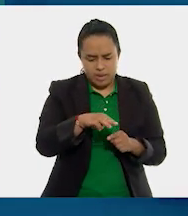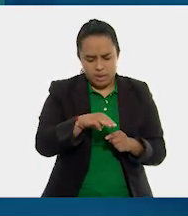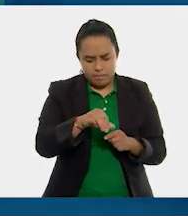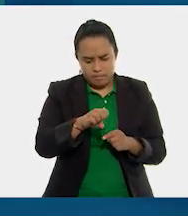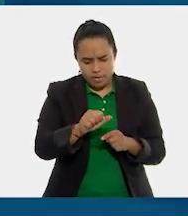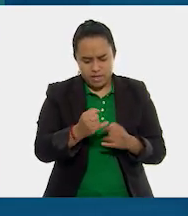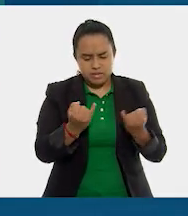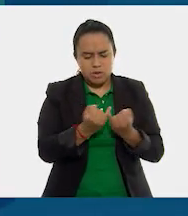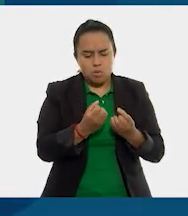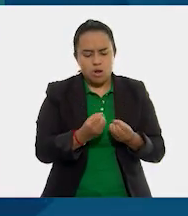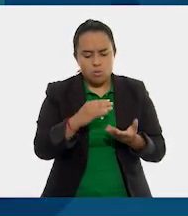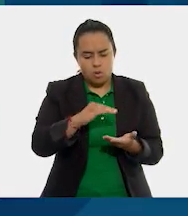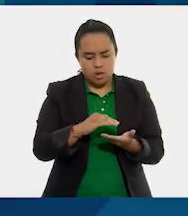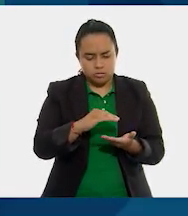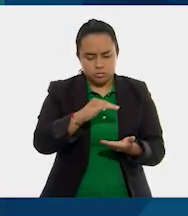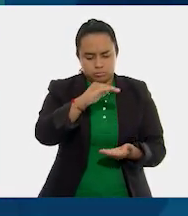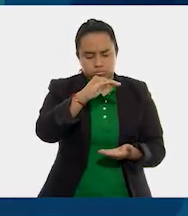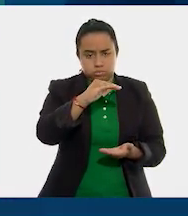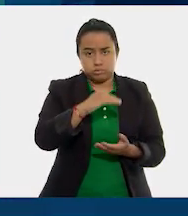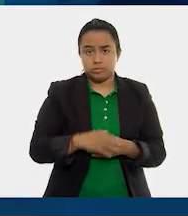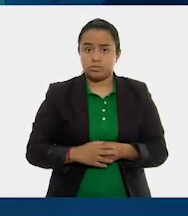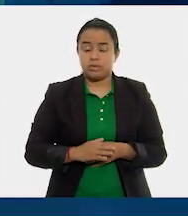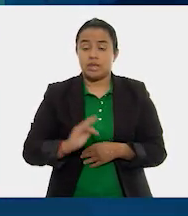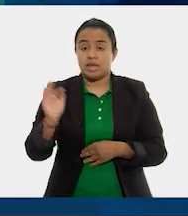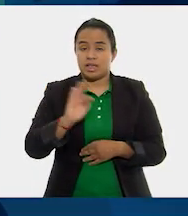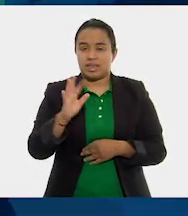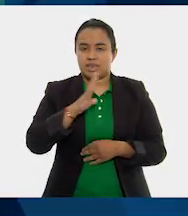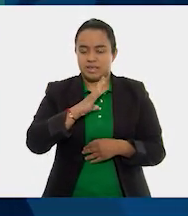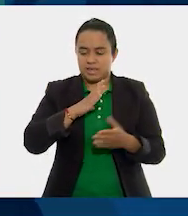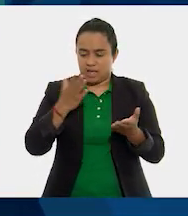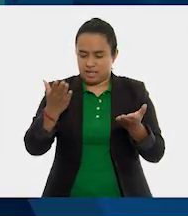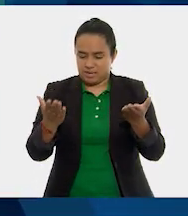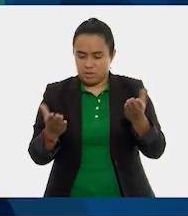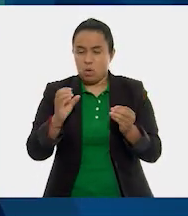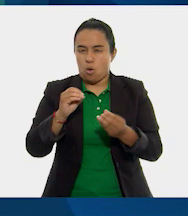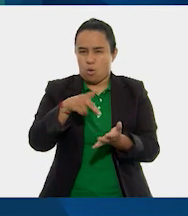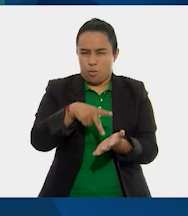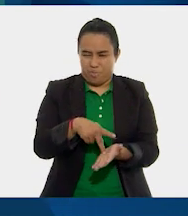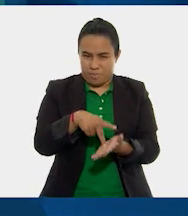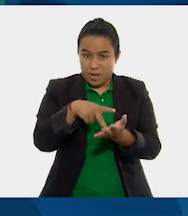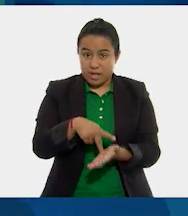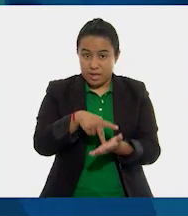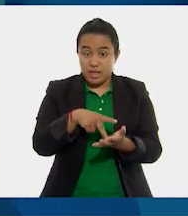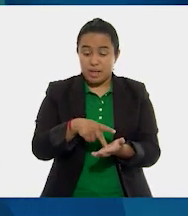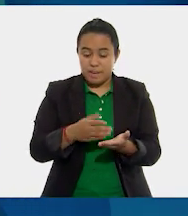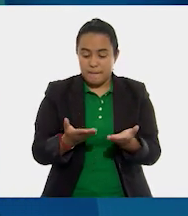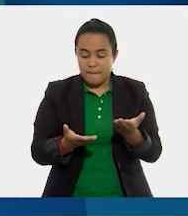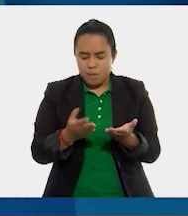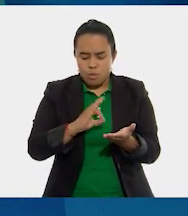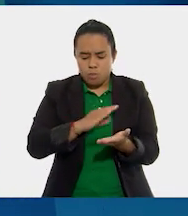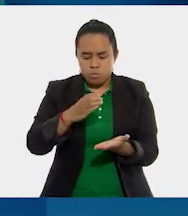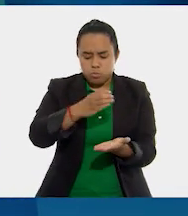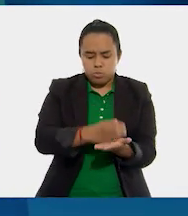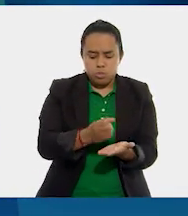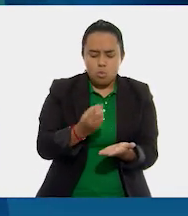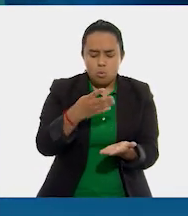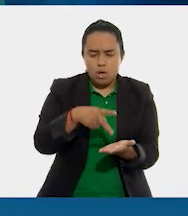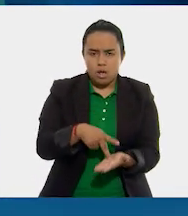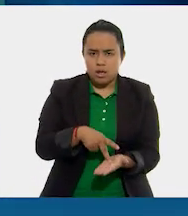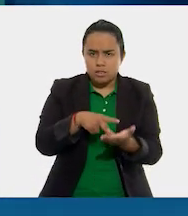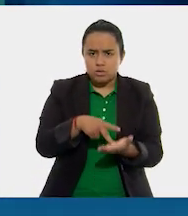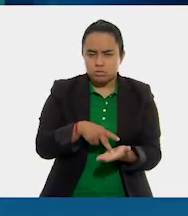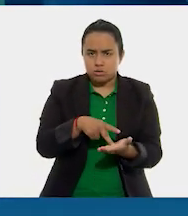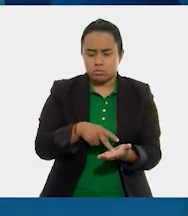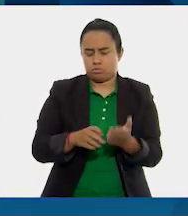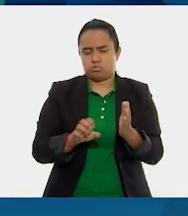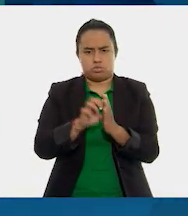como su volumen. Si tuviéramos una balanza o una báscula, podríamos utilizarla para medir la masa. Y podemos